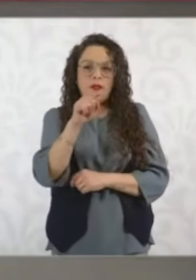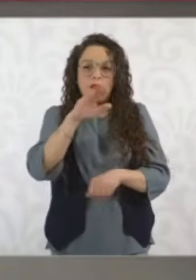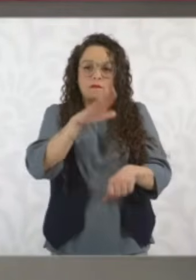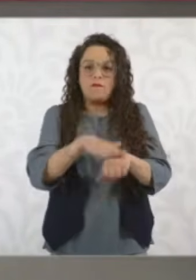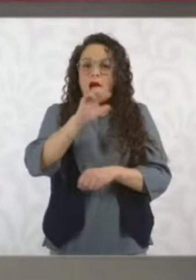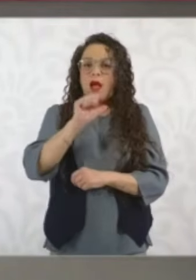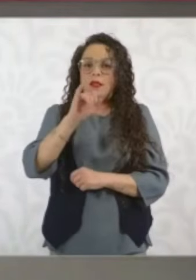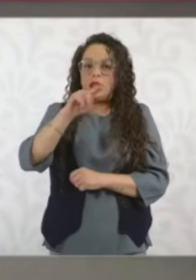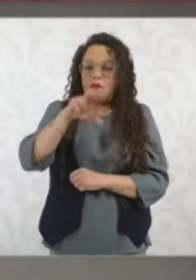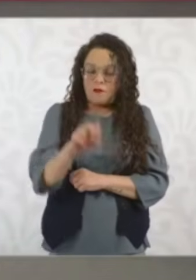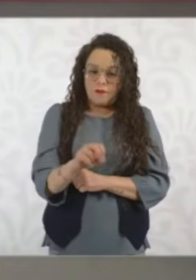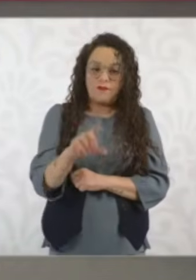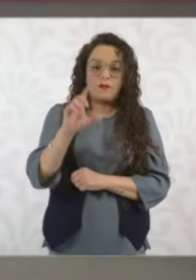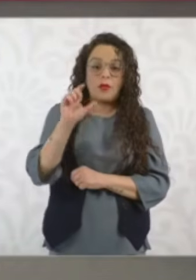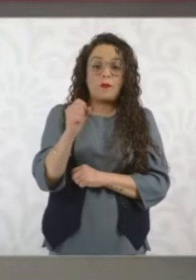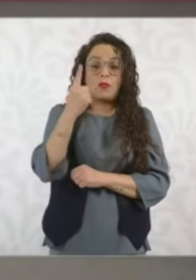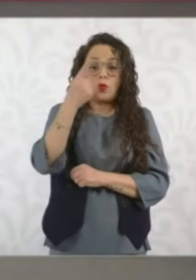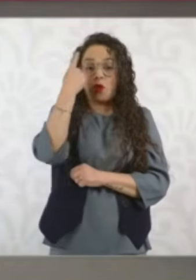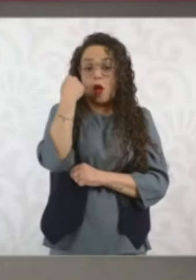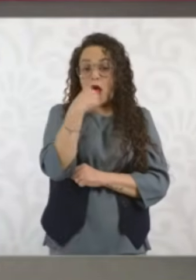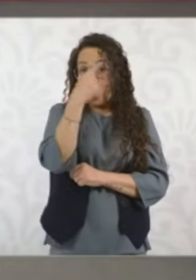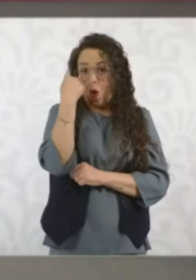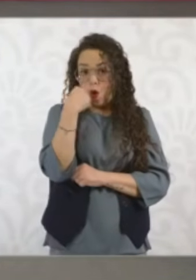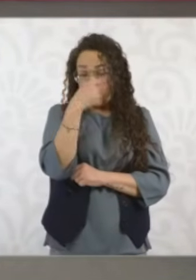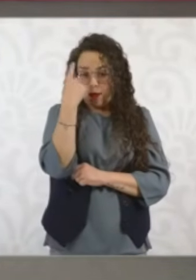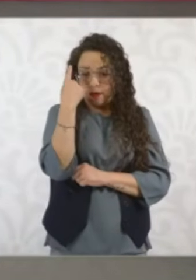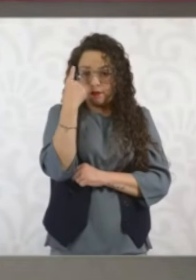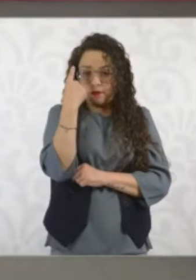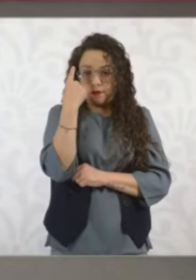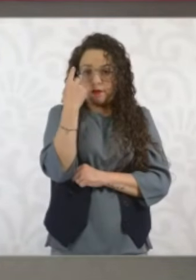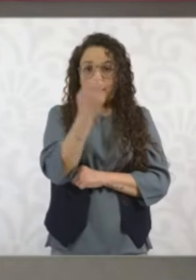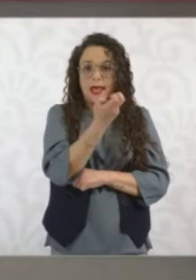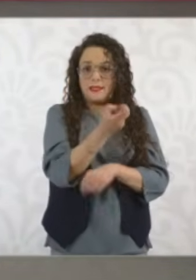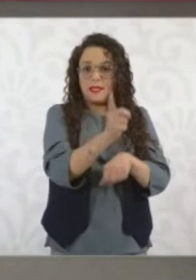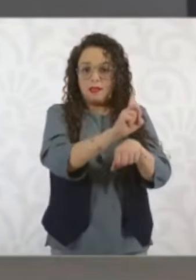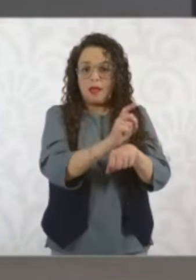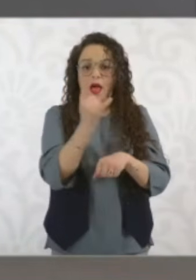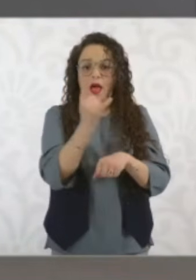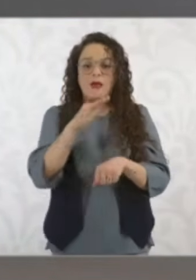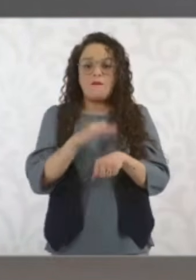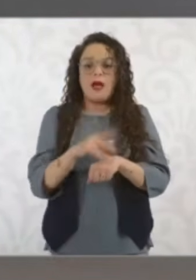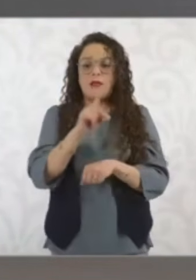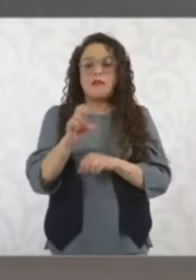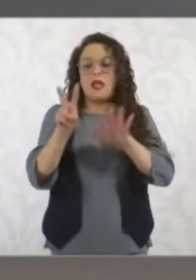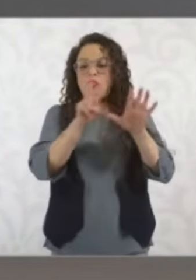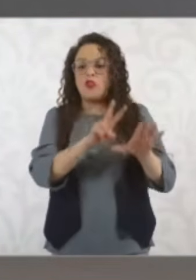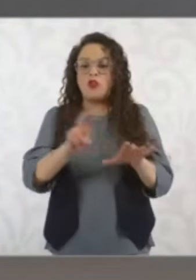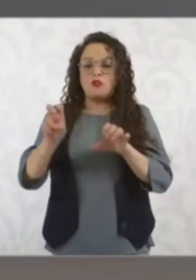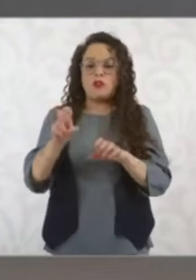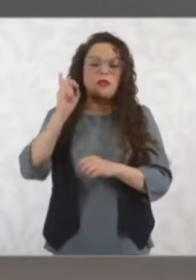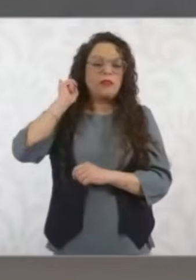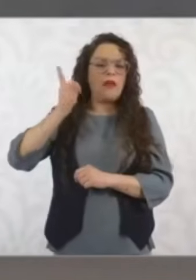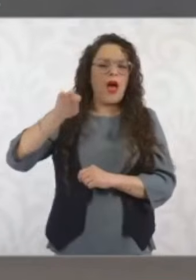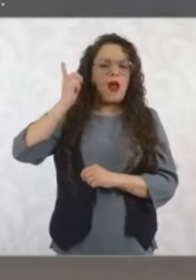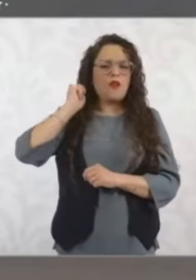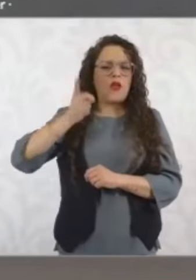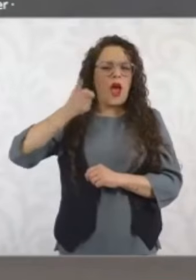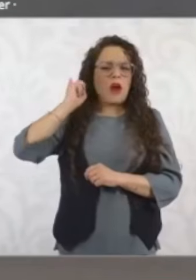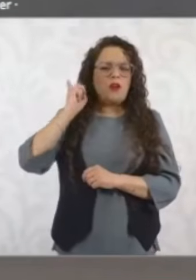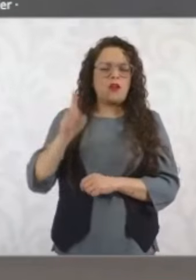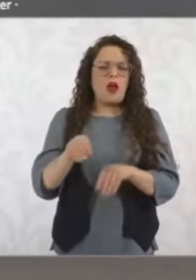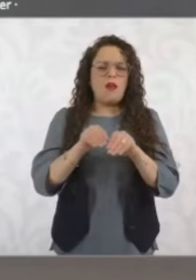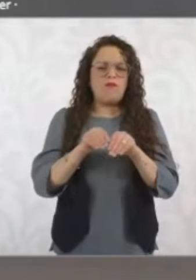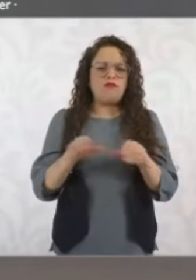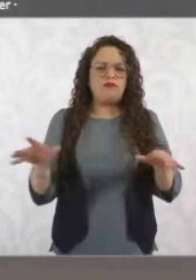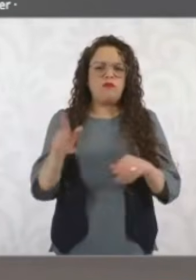activas, 21 horas el día de la actividad y más de 200 publicaciones diarias.